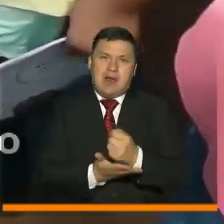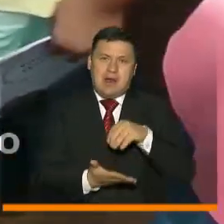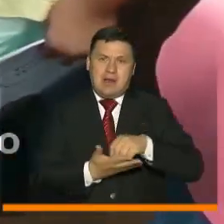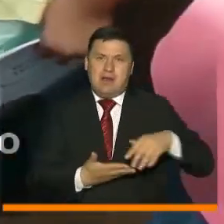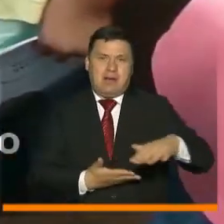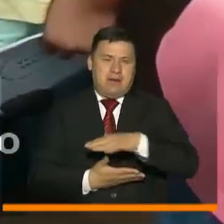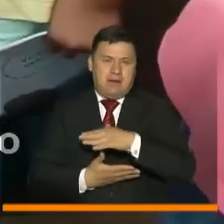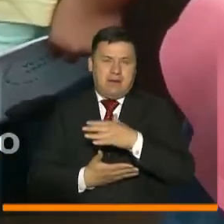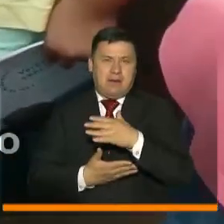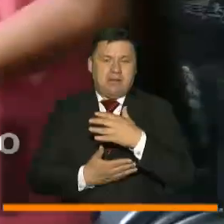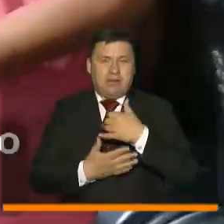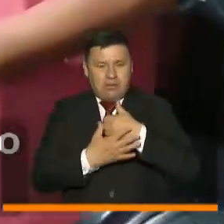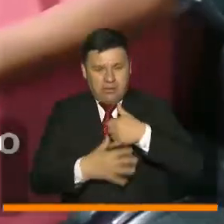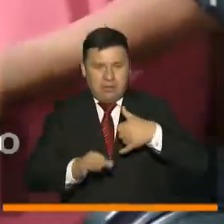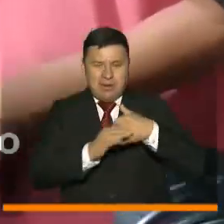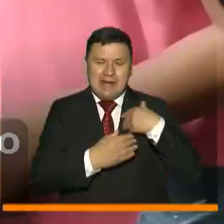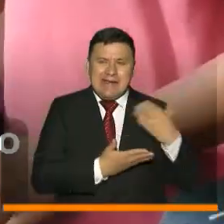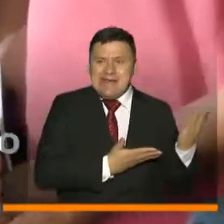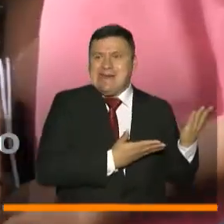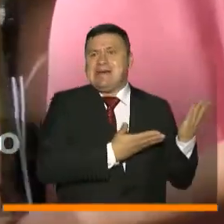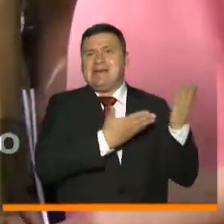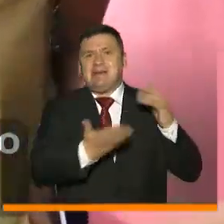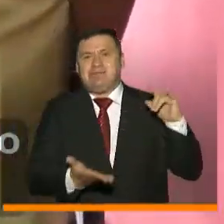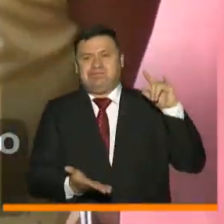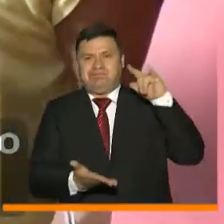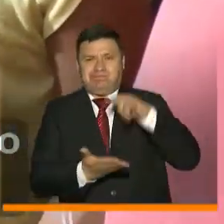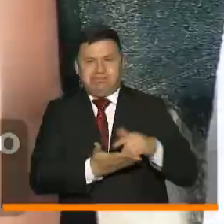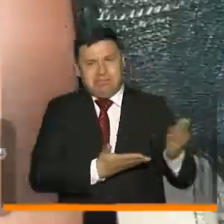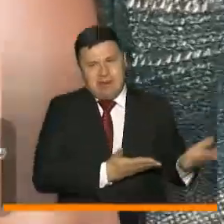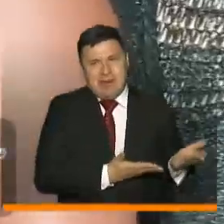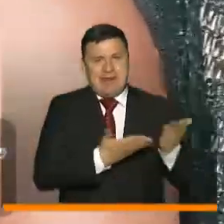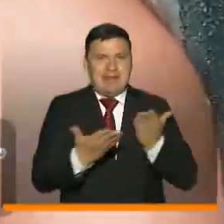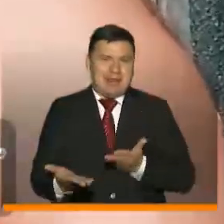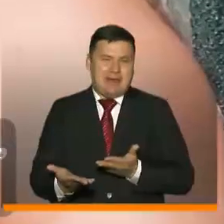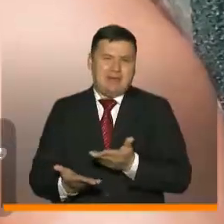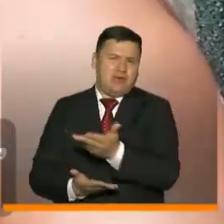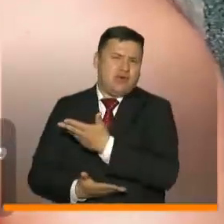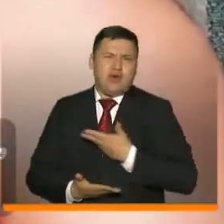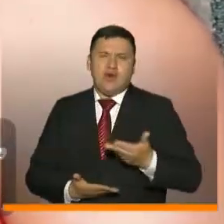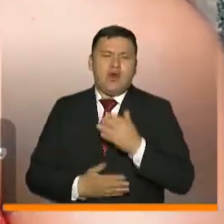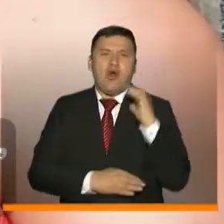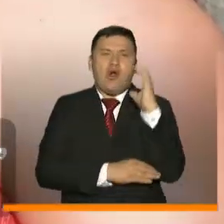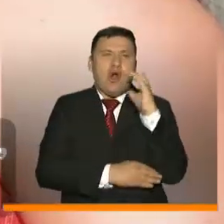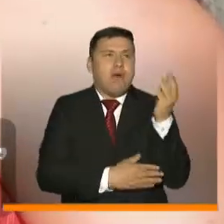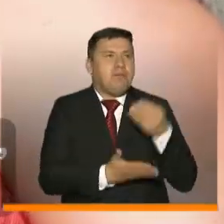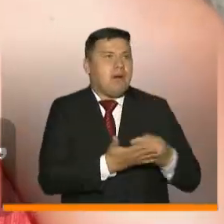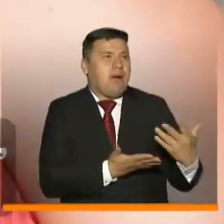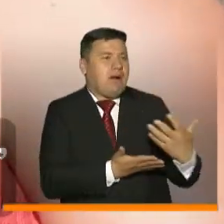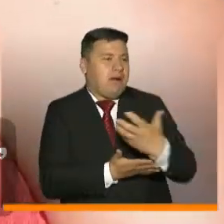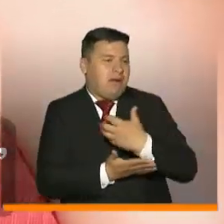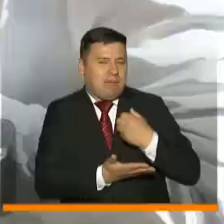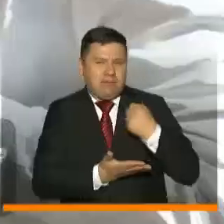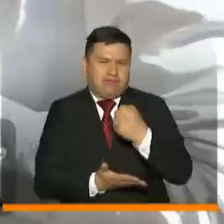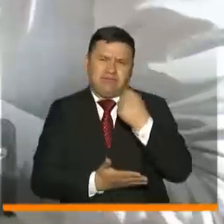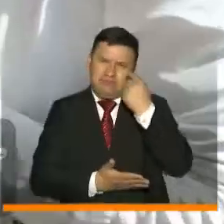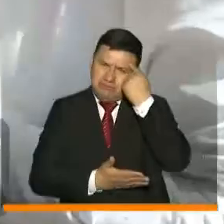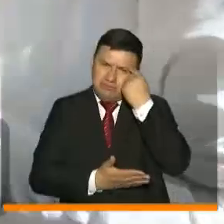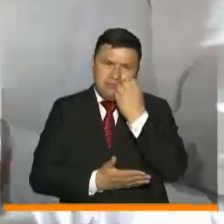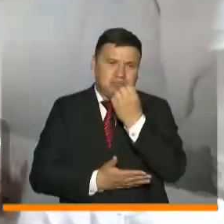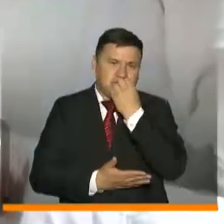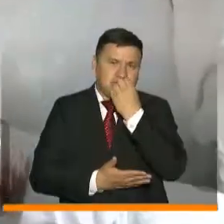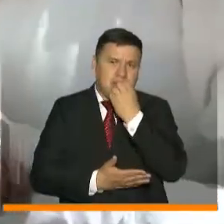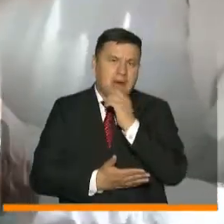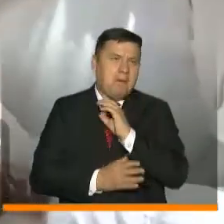Guaviare, trayendo parte de esa contribución que han hecho todos los colombianos para que no falte el